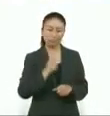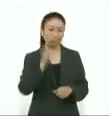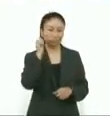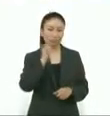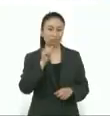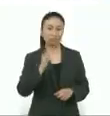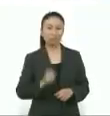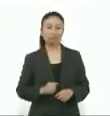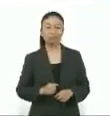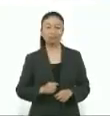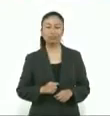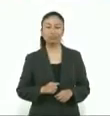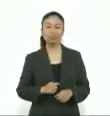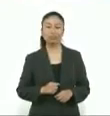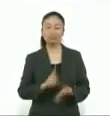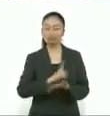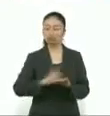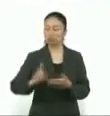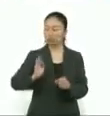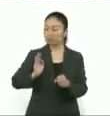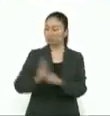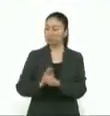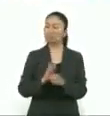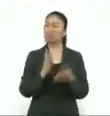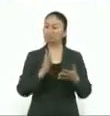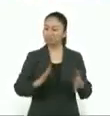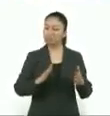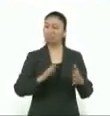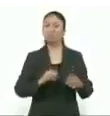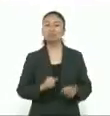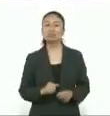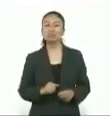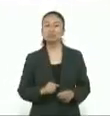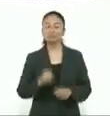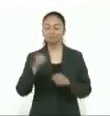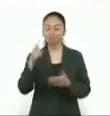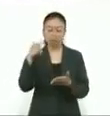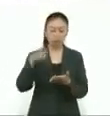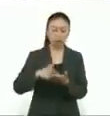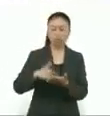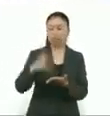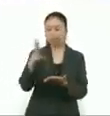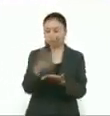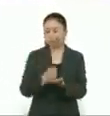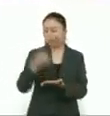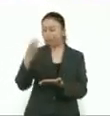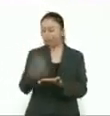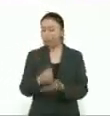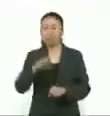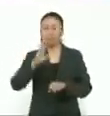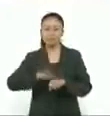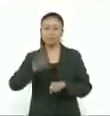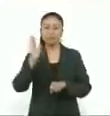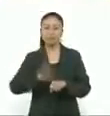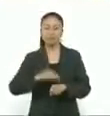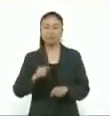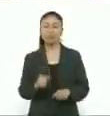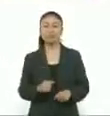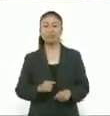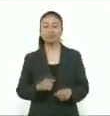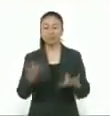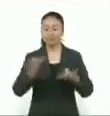listas para defender nuestros derechos, listas para seguir ganando espacios, listas para seguir